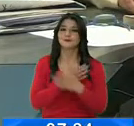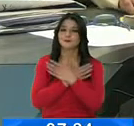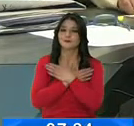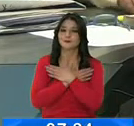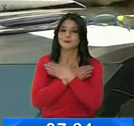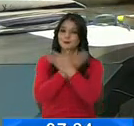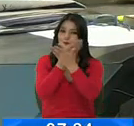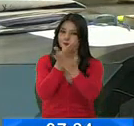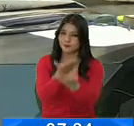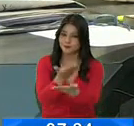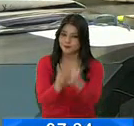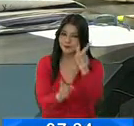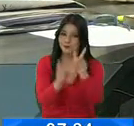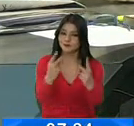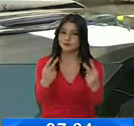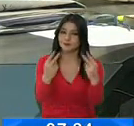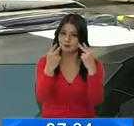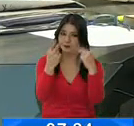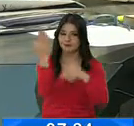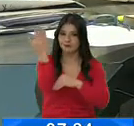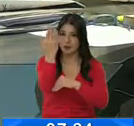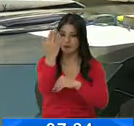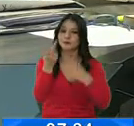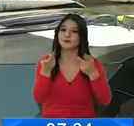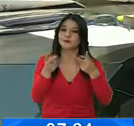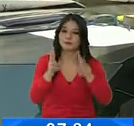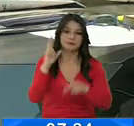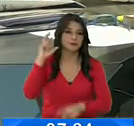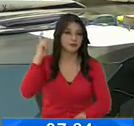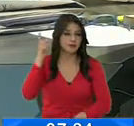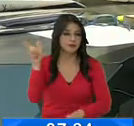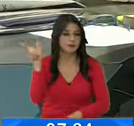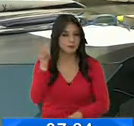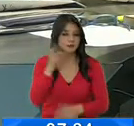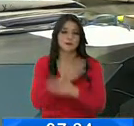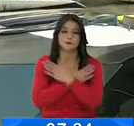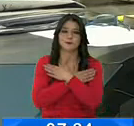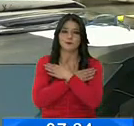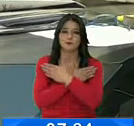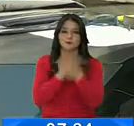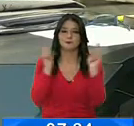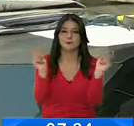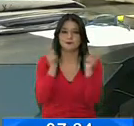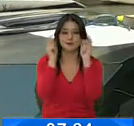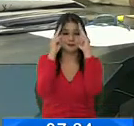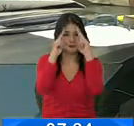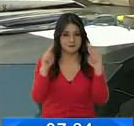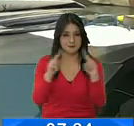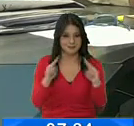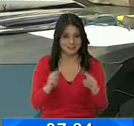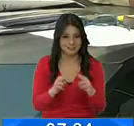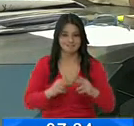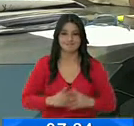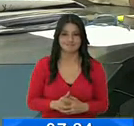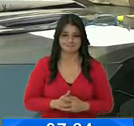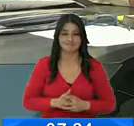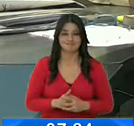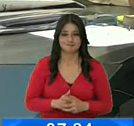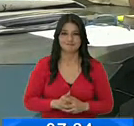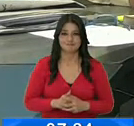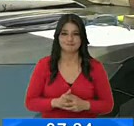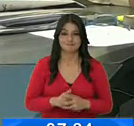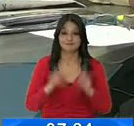a todos los televidentes y radioescuchas es sin duda alguna por las fiestas navideñas y como alguien dijo que